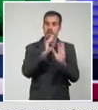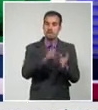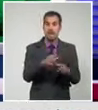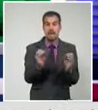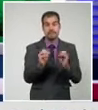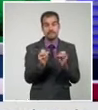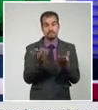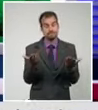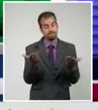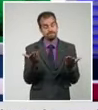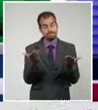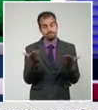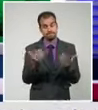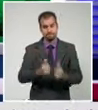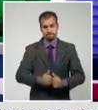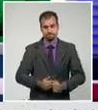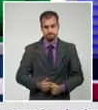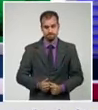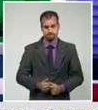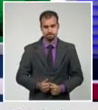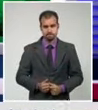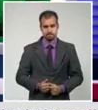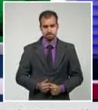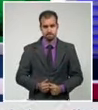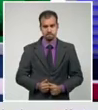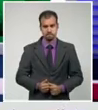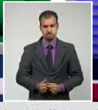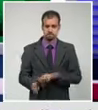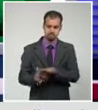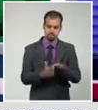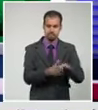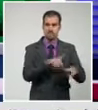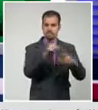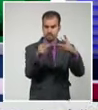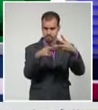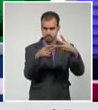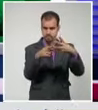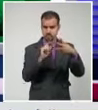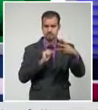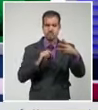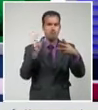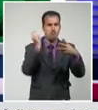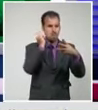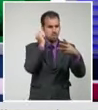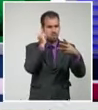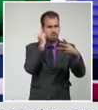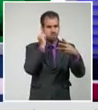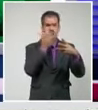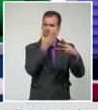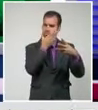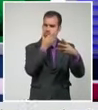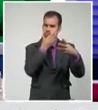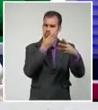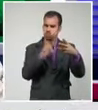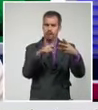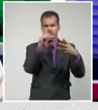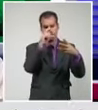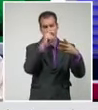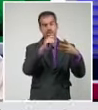nuestro país. Fallece una señora joven, 62 años de